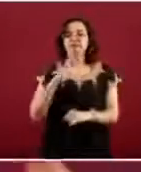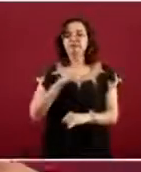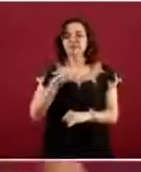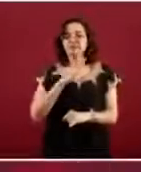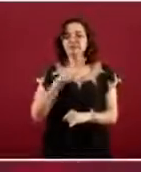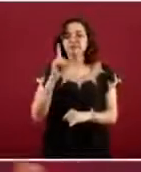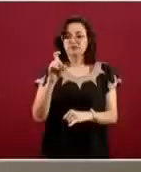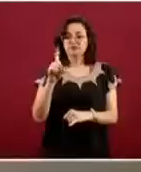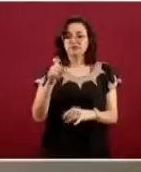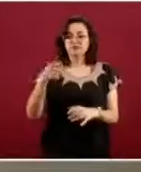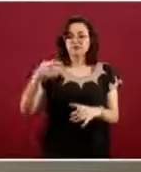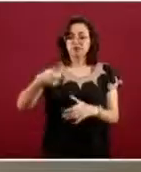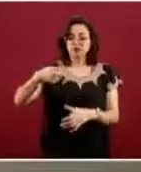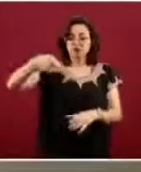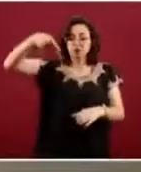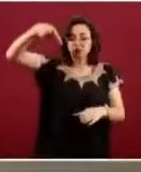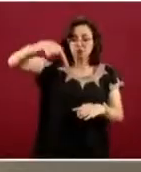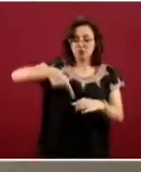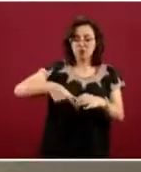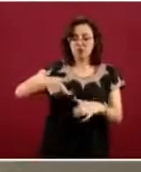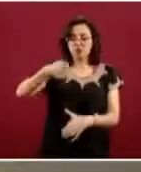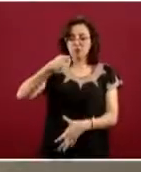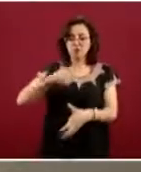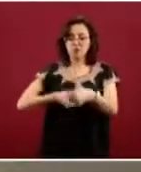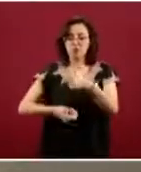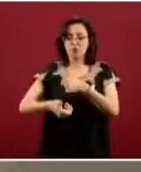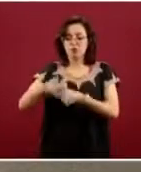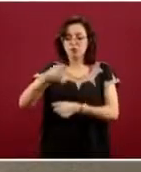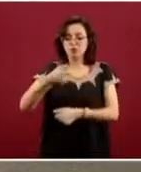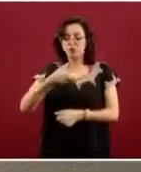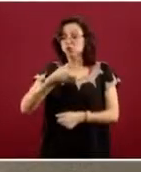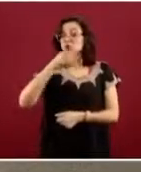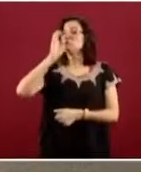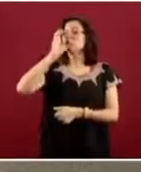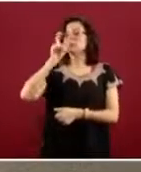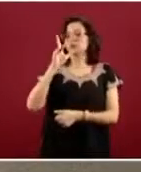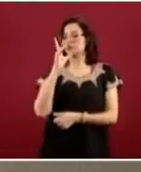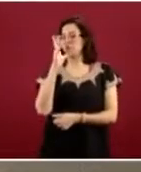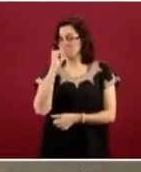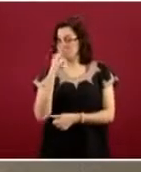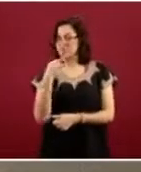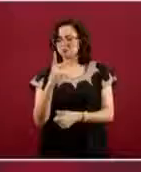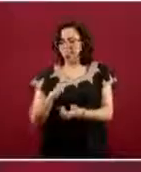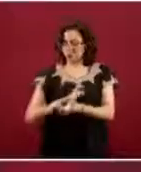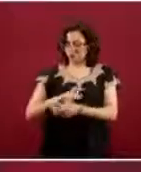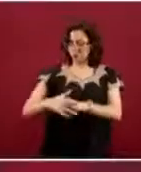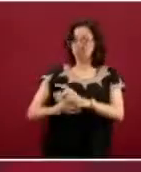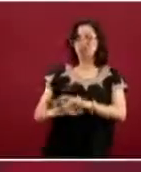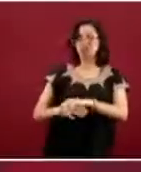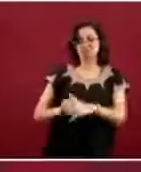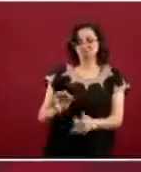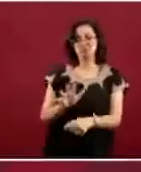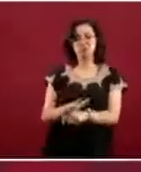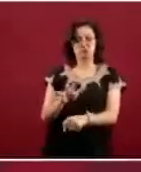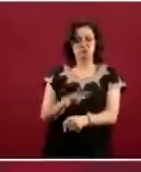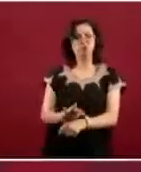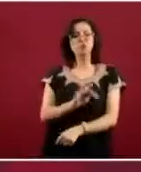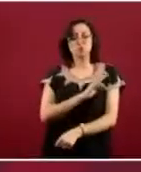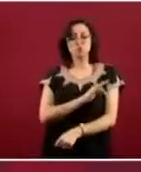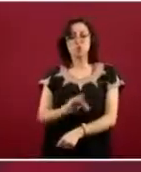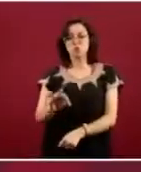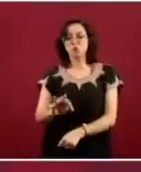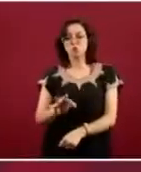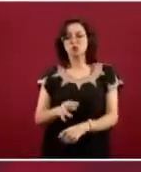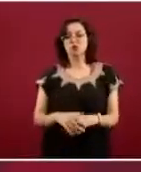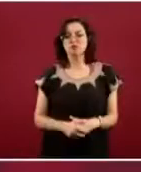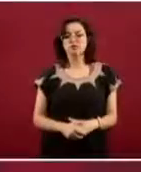agua de pozos, agua, aunque no necesariamente es potable para el consumo directo, sí es suficiente para poder